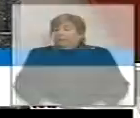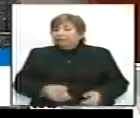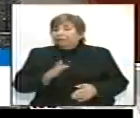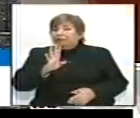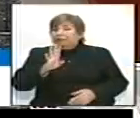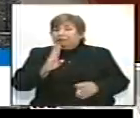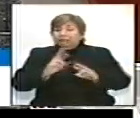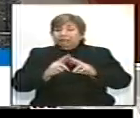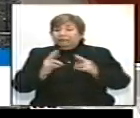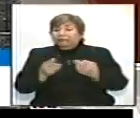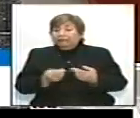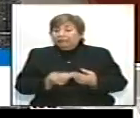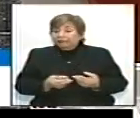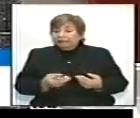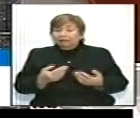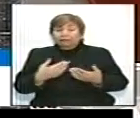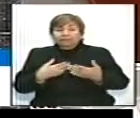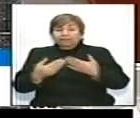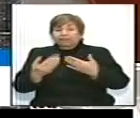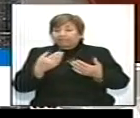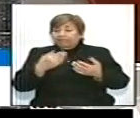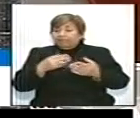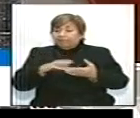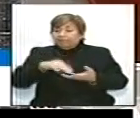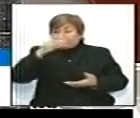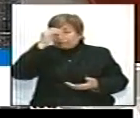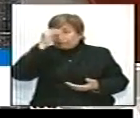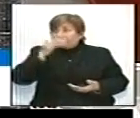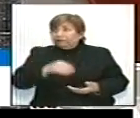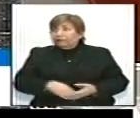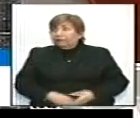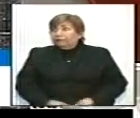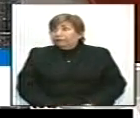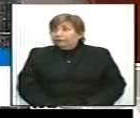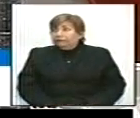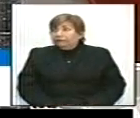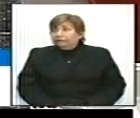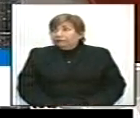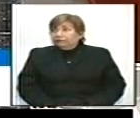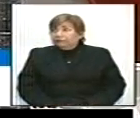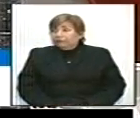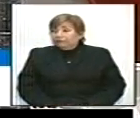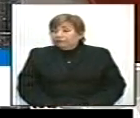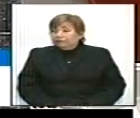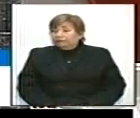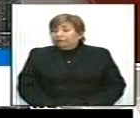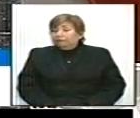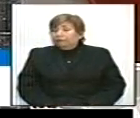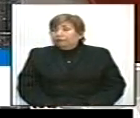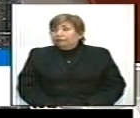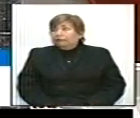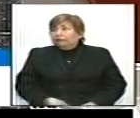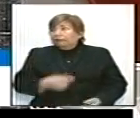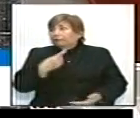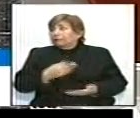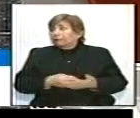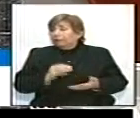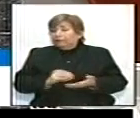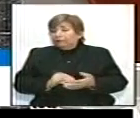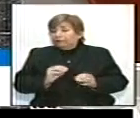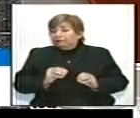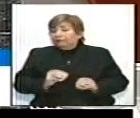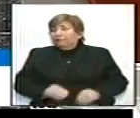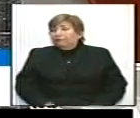4 reuniones de grupos de interaprendizaje entre los docentes, ¿no? Y se han realizado 11 proyectos